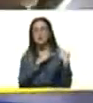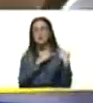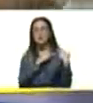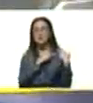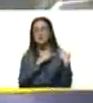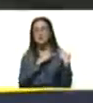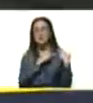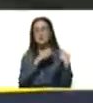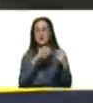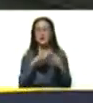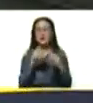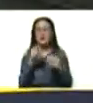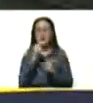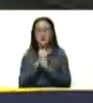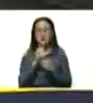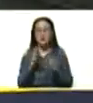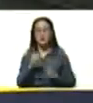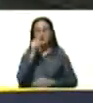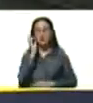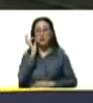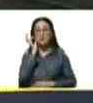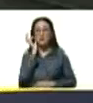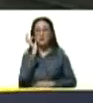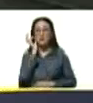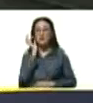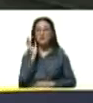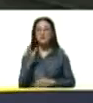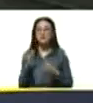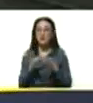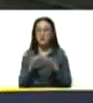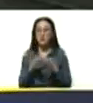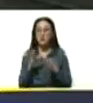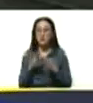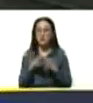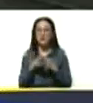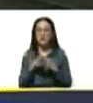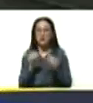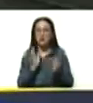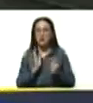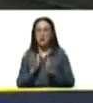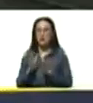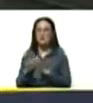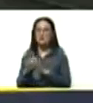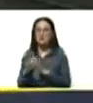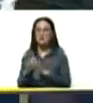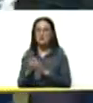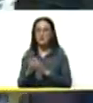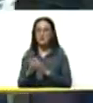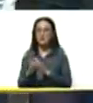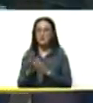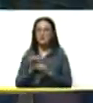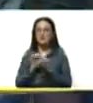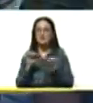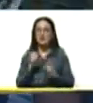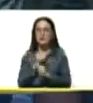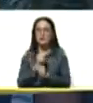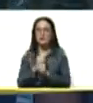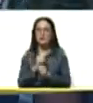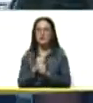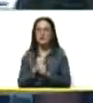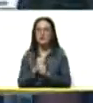que es de los trabajadores y trabajadoras del sindicato, de toda la organización que existe aquí del sistema obrero.